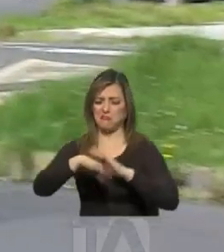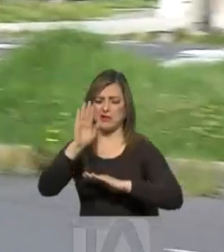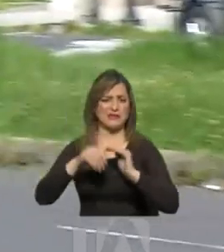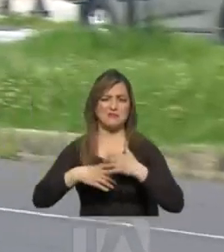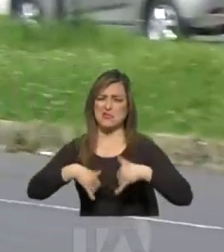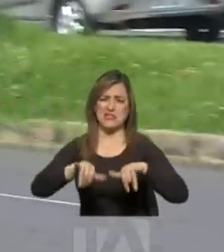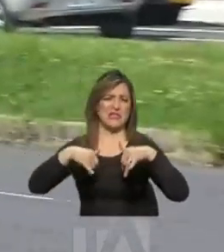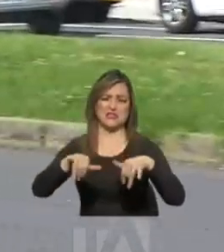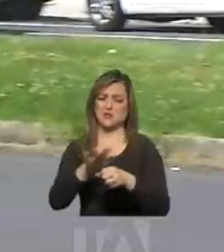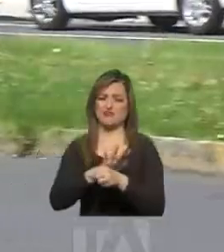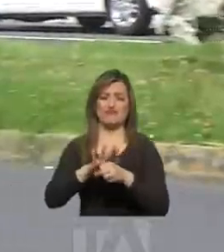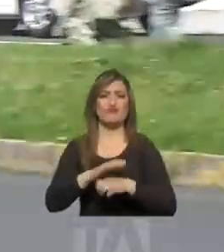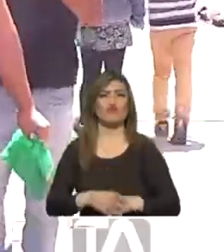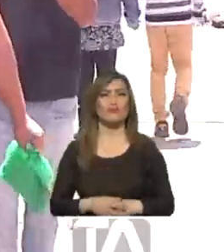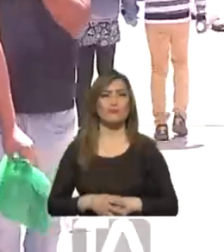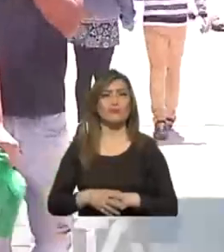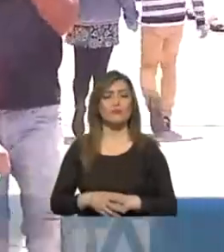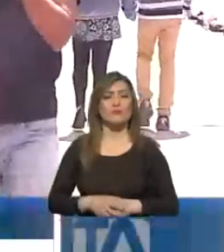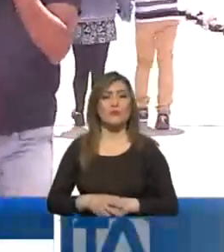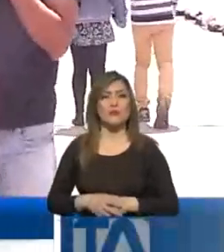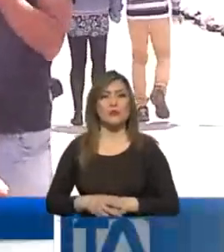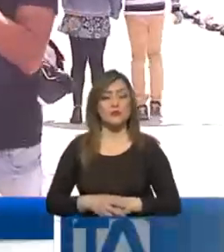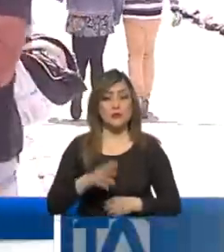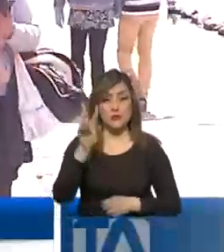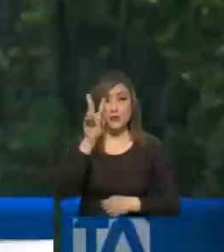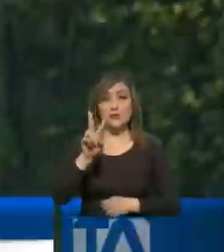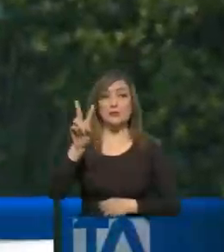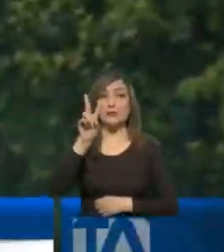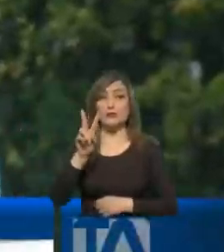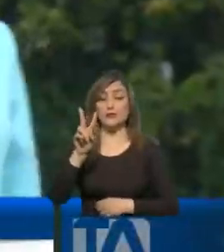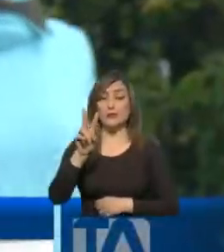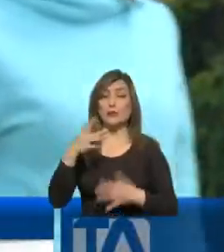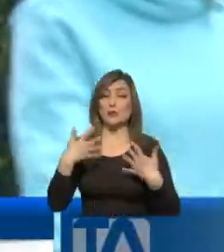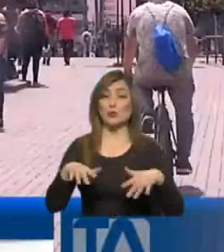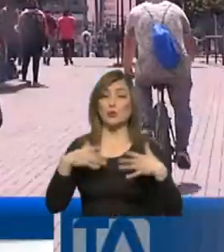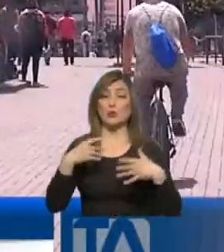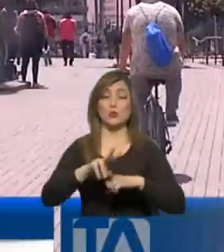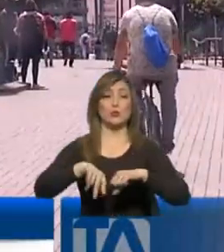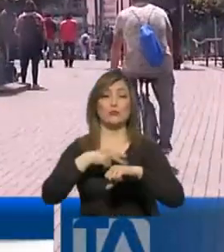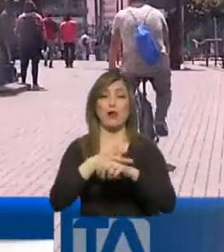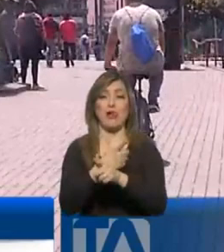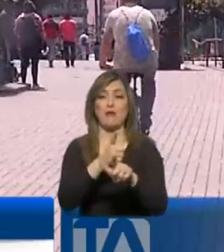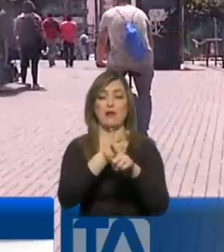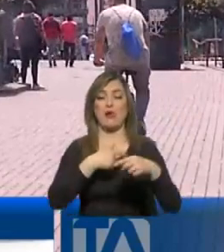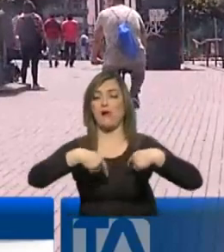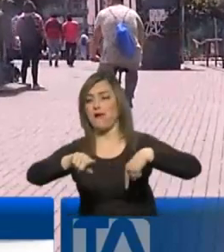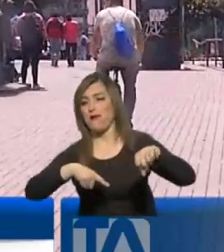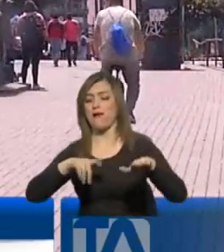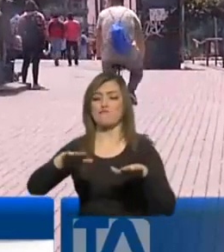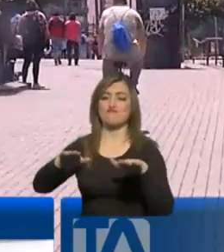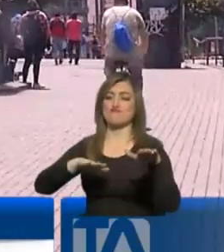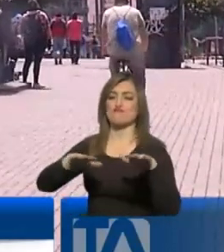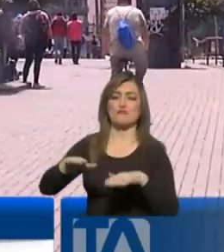Metropolitano. Lo preocupante es que el país vivirá desde este viernes una nueva normalidad sin estado de excepción. Y la situación, si se